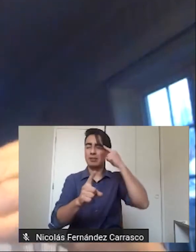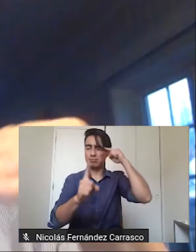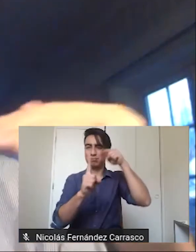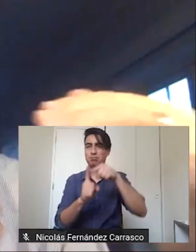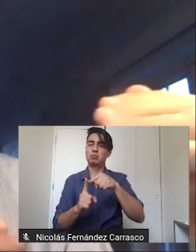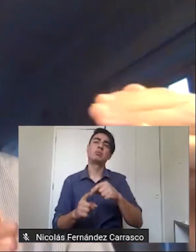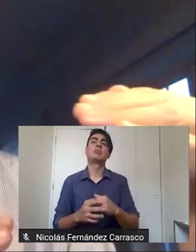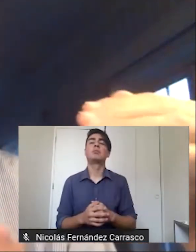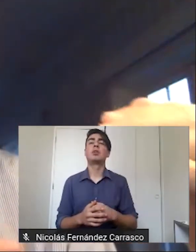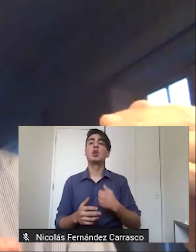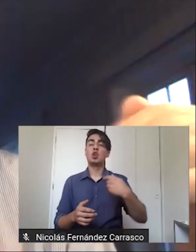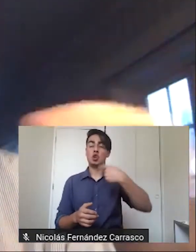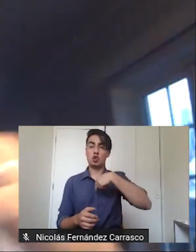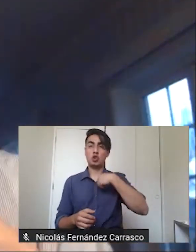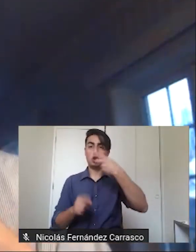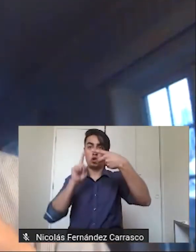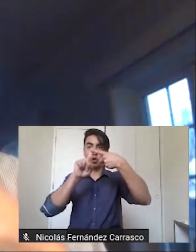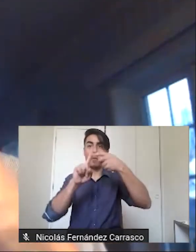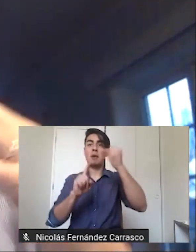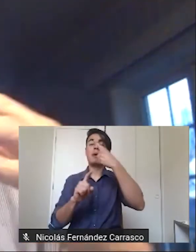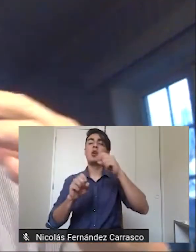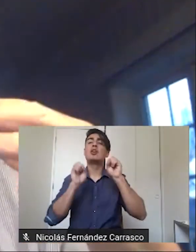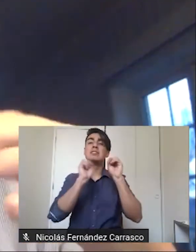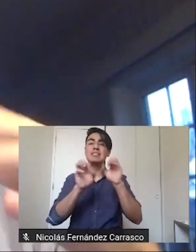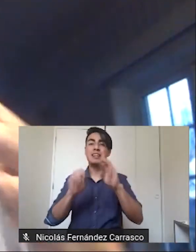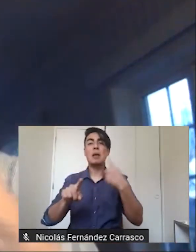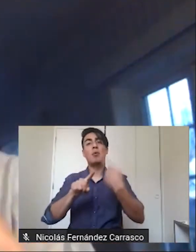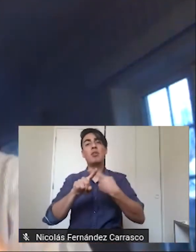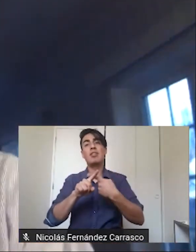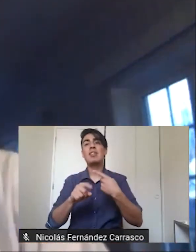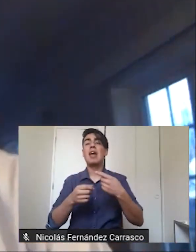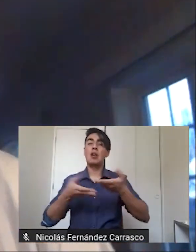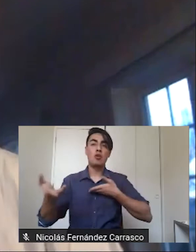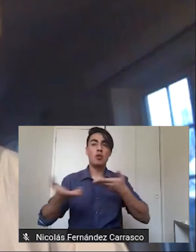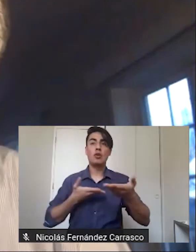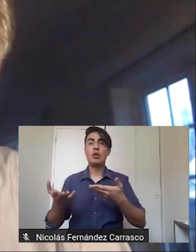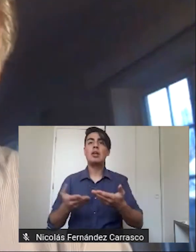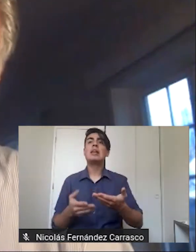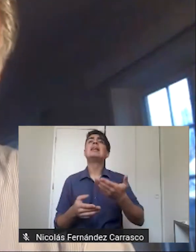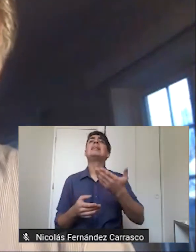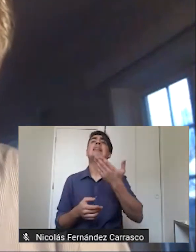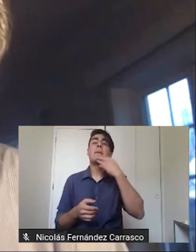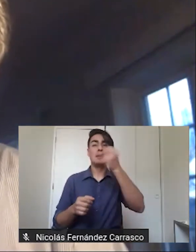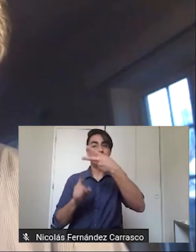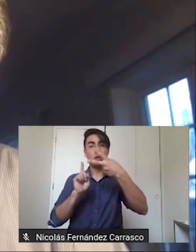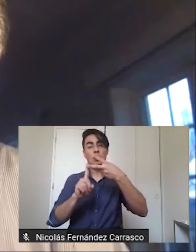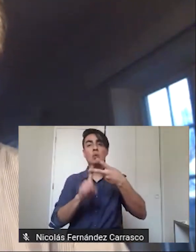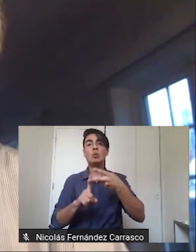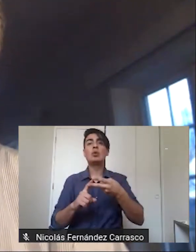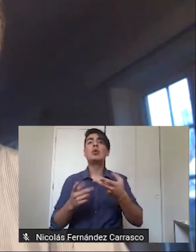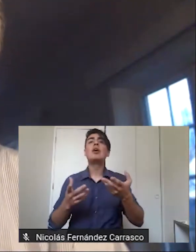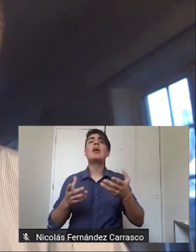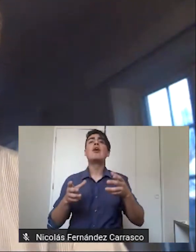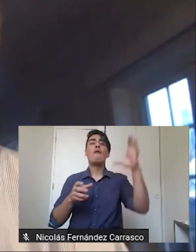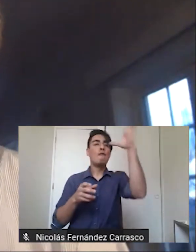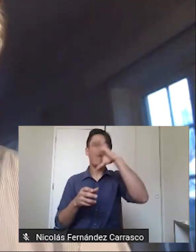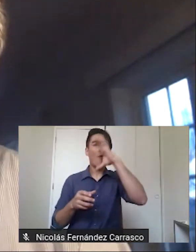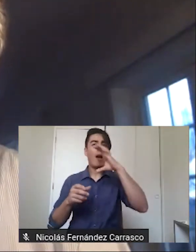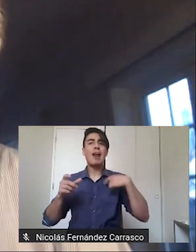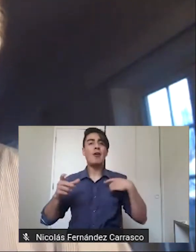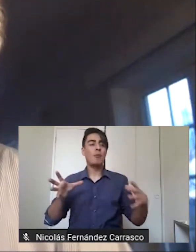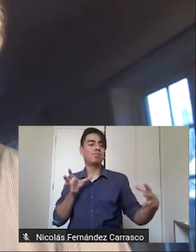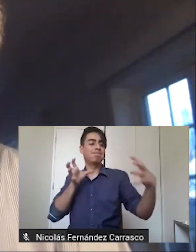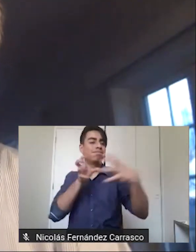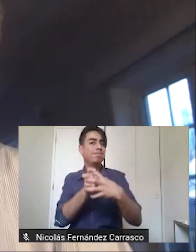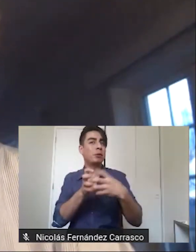Nosotros enseñamos diálogo y de vez en cuando facilitamos diálogo. Y en Chile hemos estado enseñando